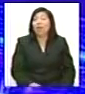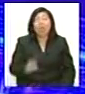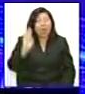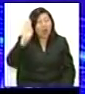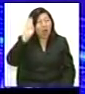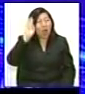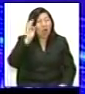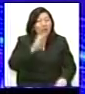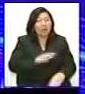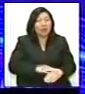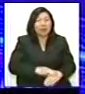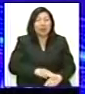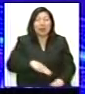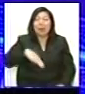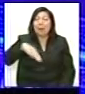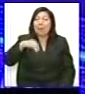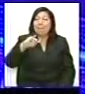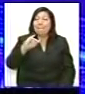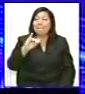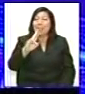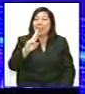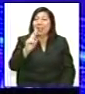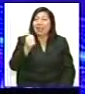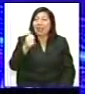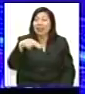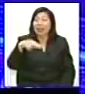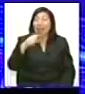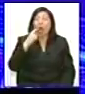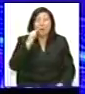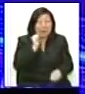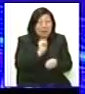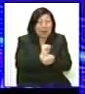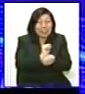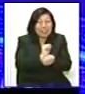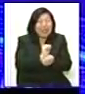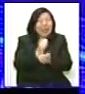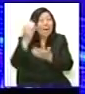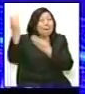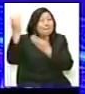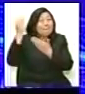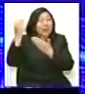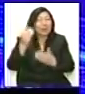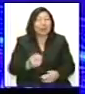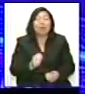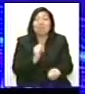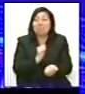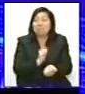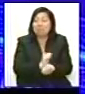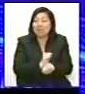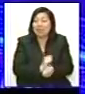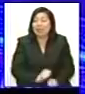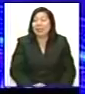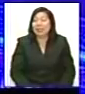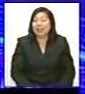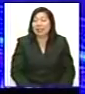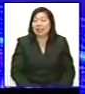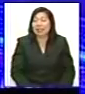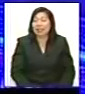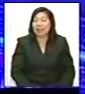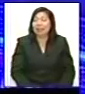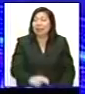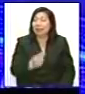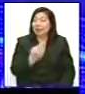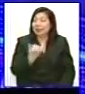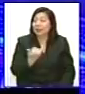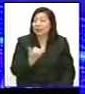suboficial Elvis Miranda. Recordemos que él fue detenido en Piura, está con una detención preliminar